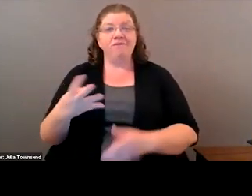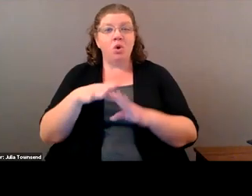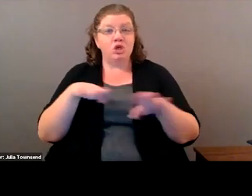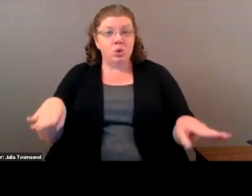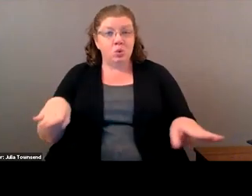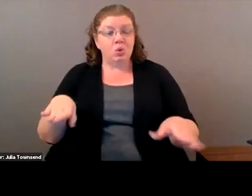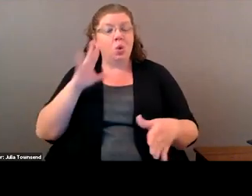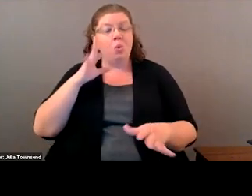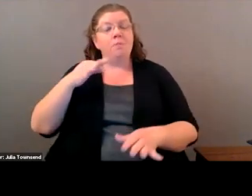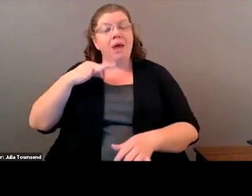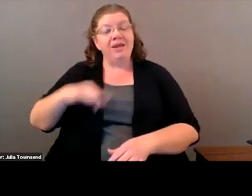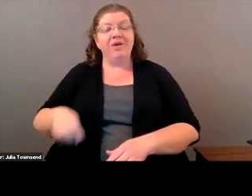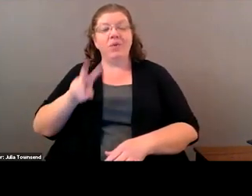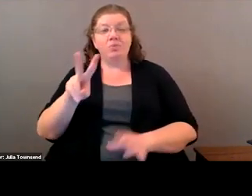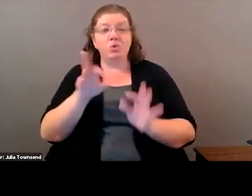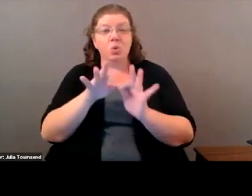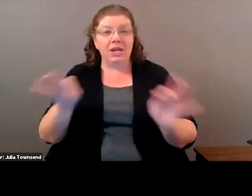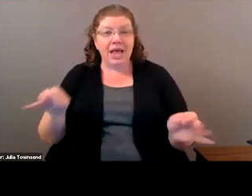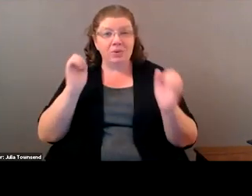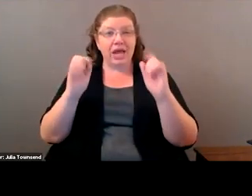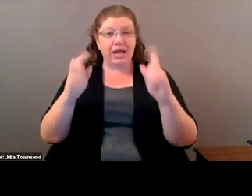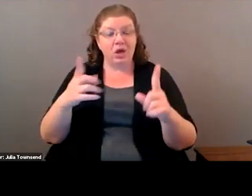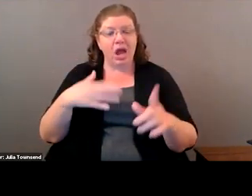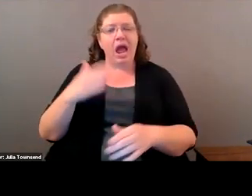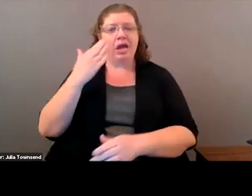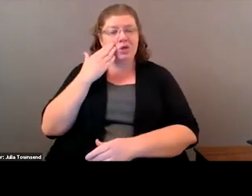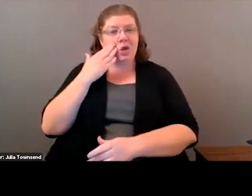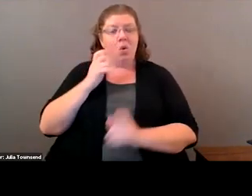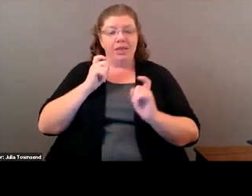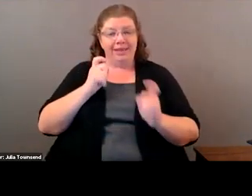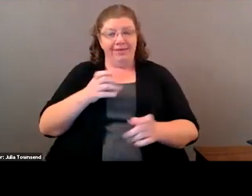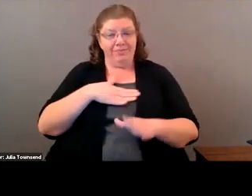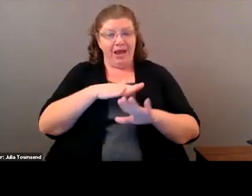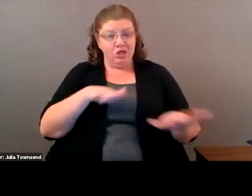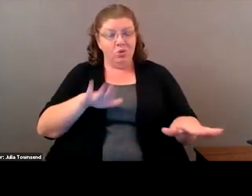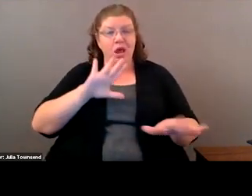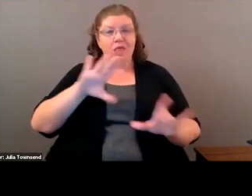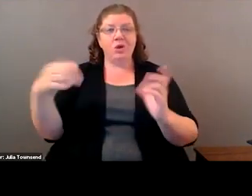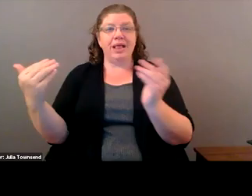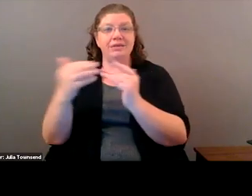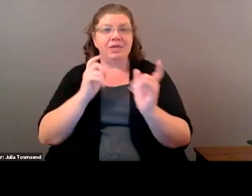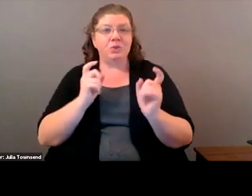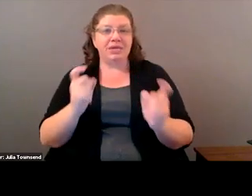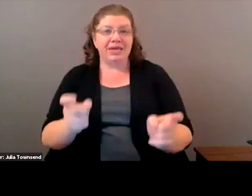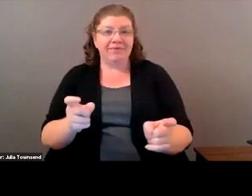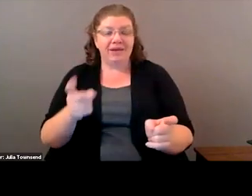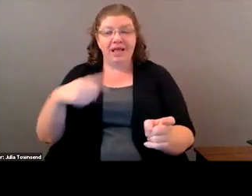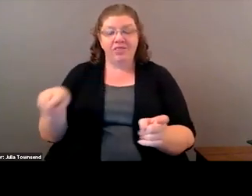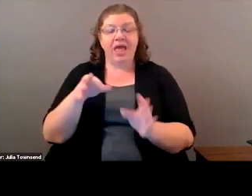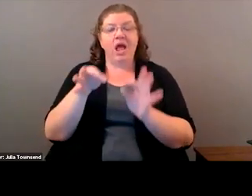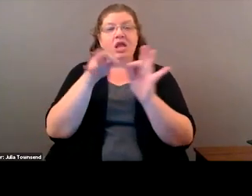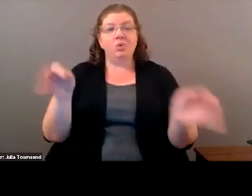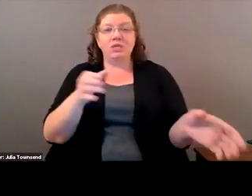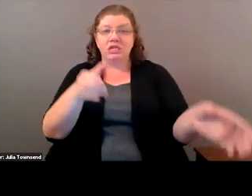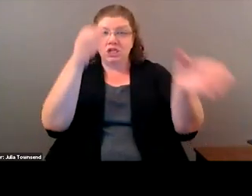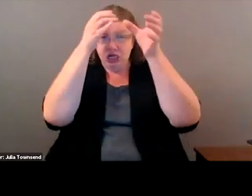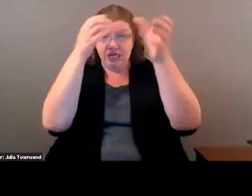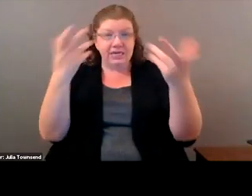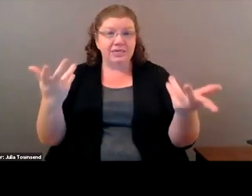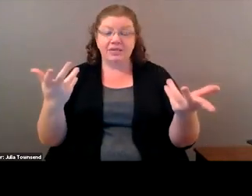24 hijos que se han beneficiado de este tipo de educación conozco de primera mano la educación que ellos recibieron